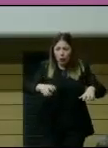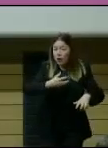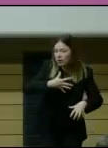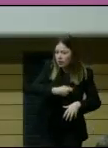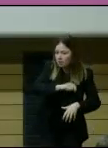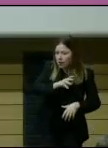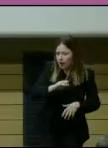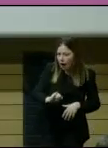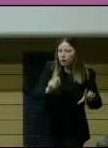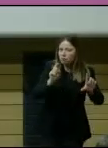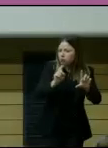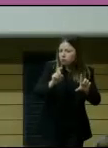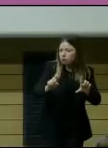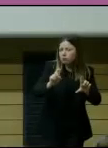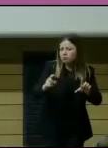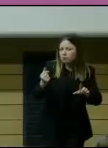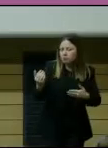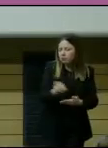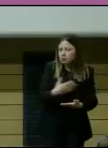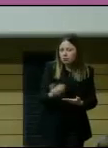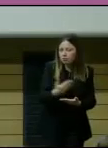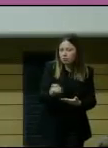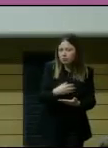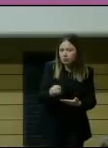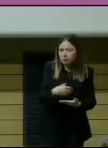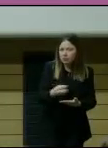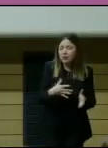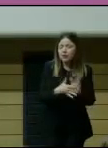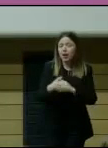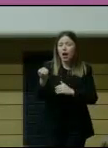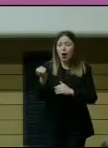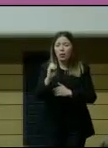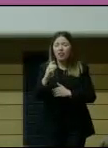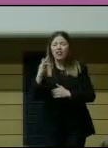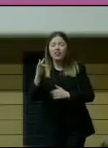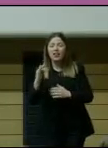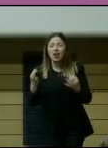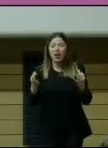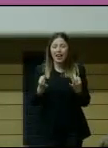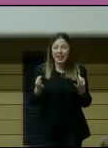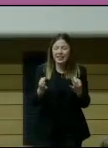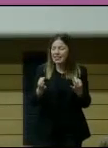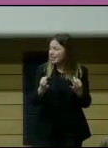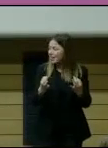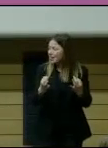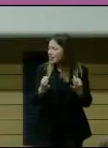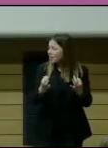España? Clickbait, venga, ingresos. Estos son los riesgos de sobredosis de opioides. ¿Qué es el fentanilo? Aquí, este pobre hombre, aquí le dieron a lo mejor